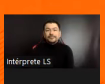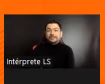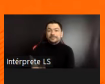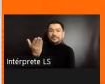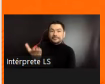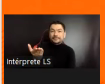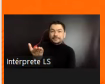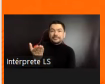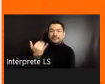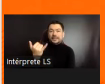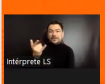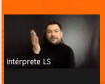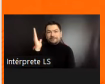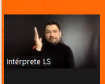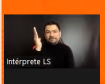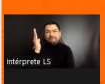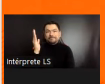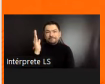comentarios finales en esta sesión.